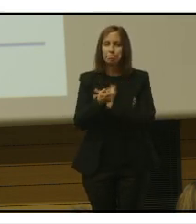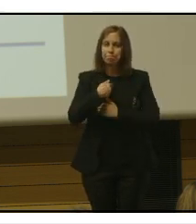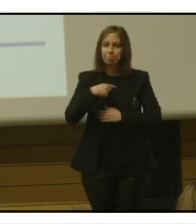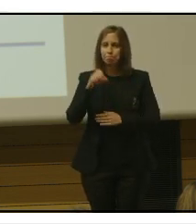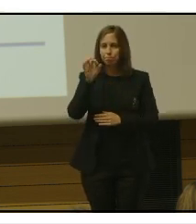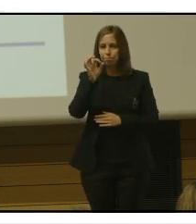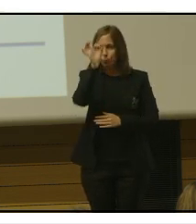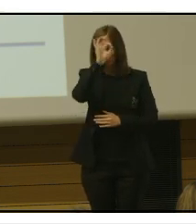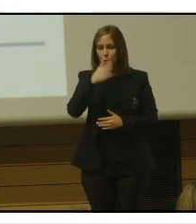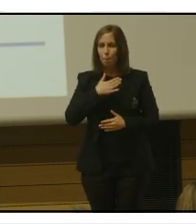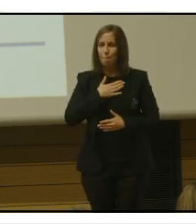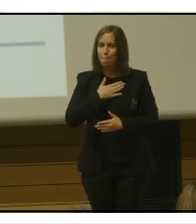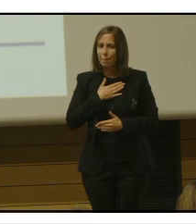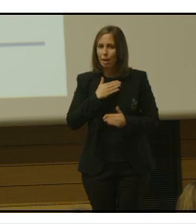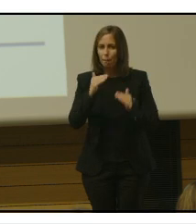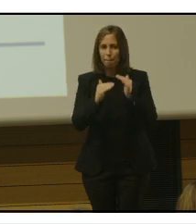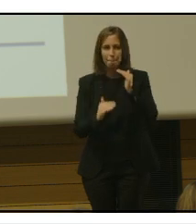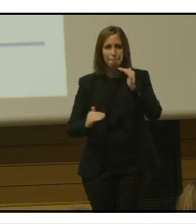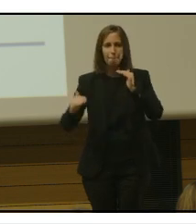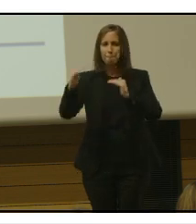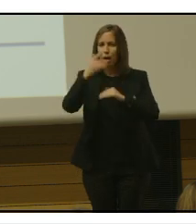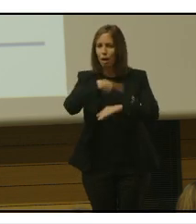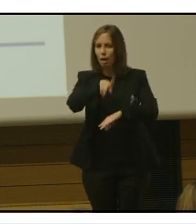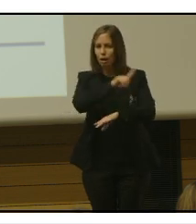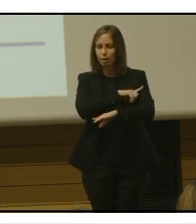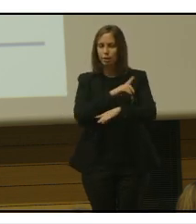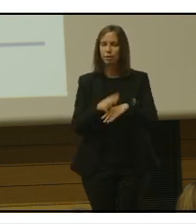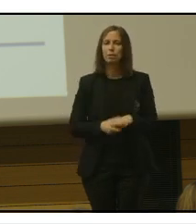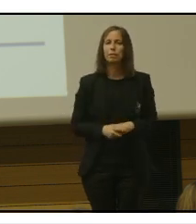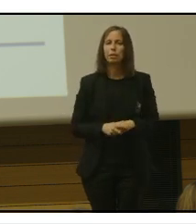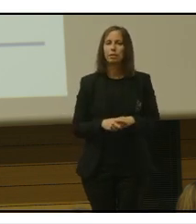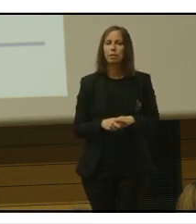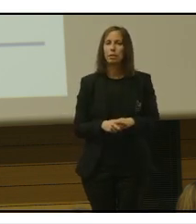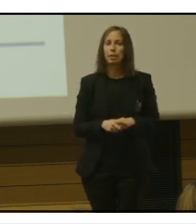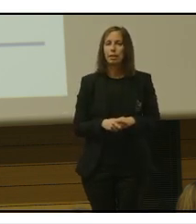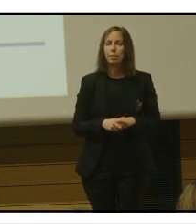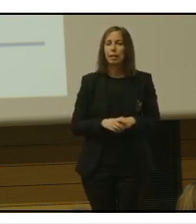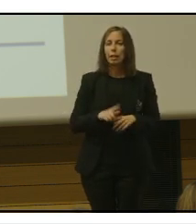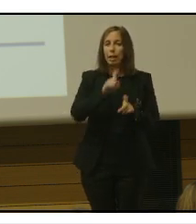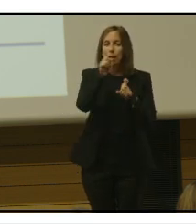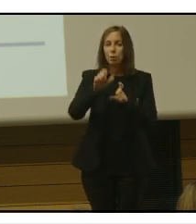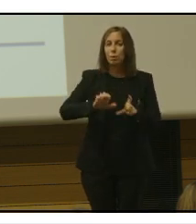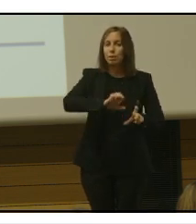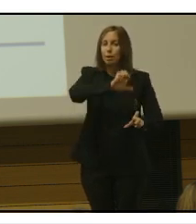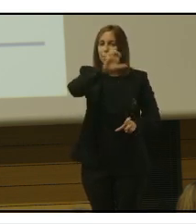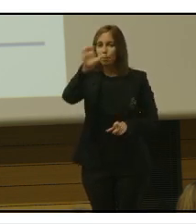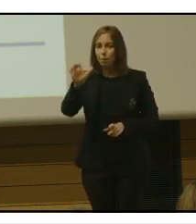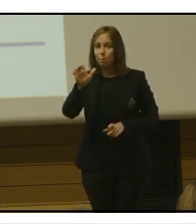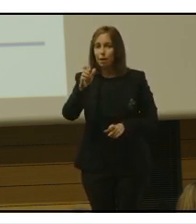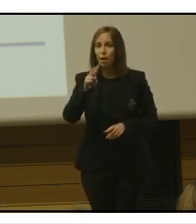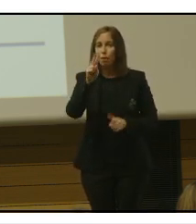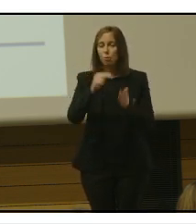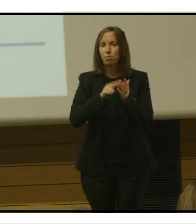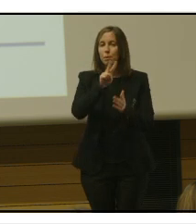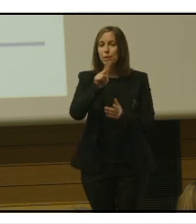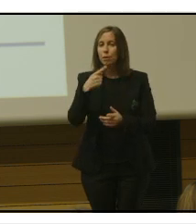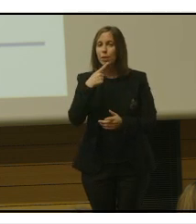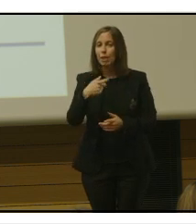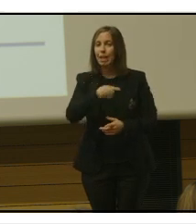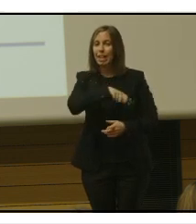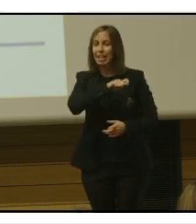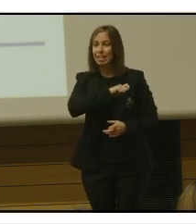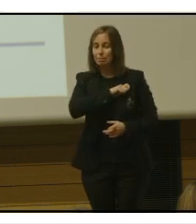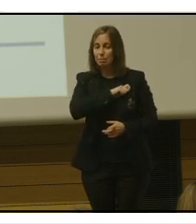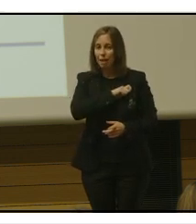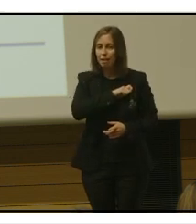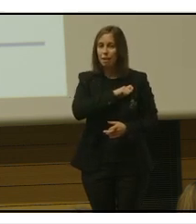unas prevalencias altísimas, pero bueno, y que el último Eurobarómetro, el del año 22, lo que nos está diciendo es que España es el país europeo